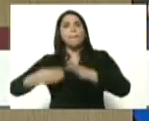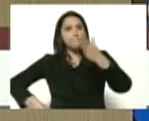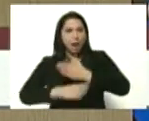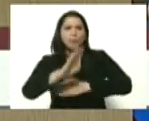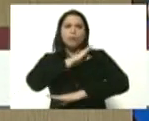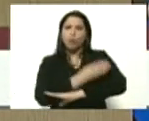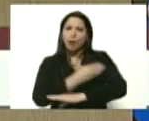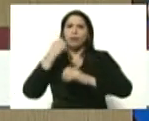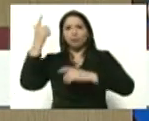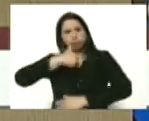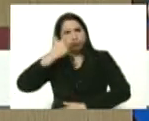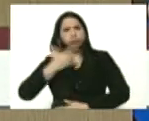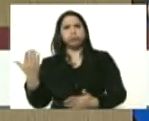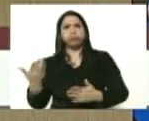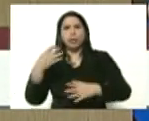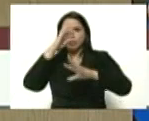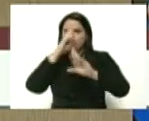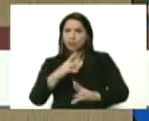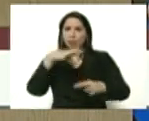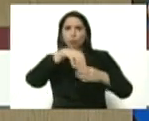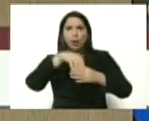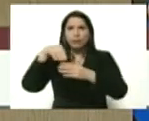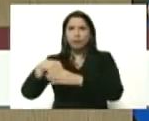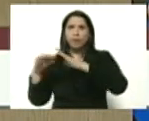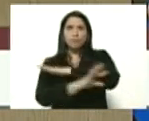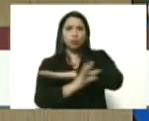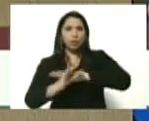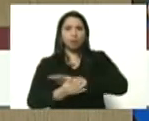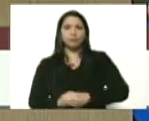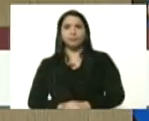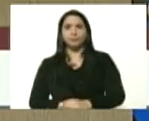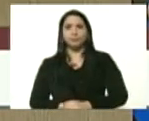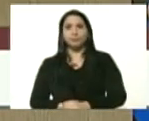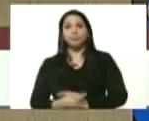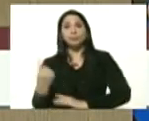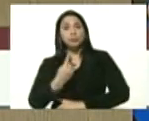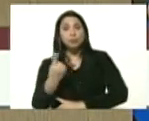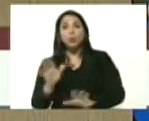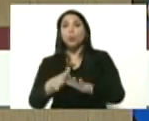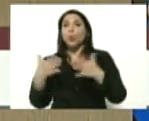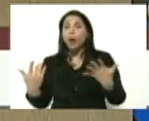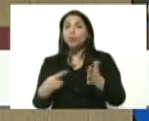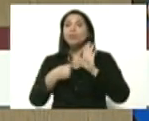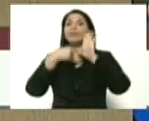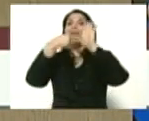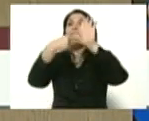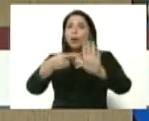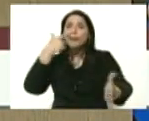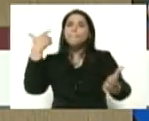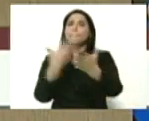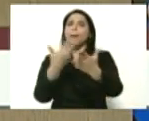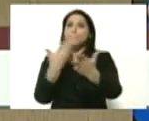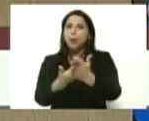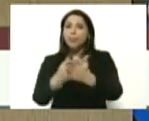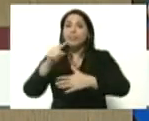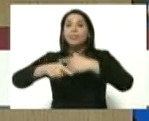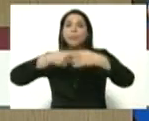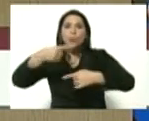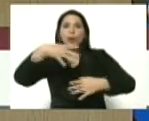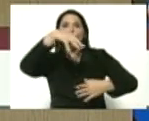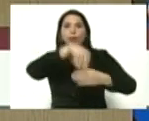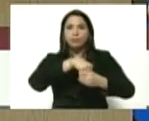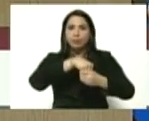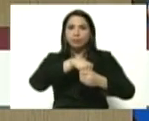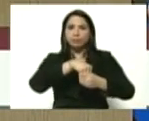mucho rigor a cumplir la cuarentena en la frontera, y solo cuando se demuestre que después de la